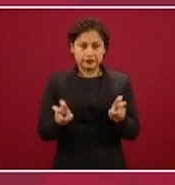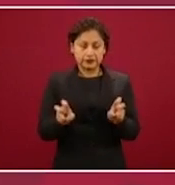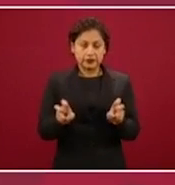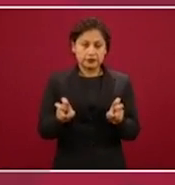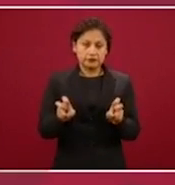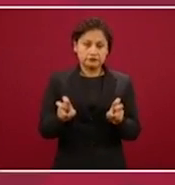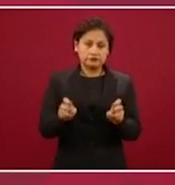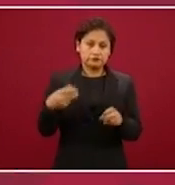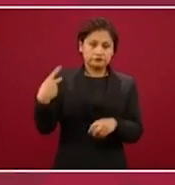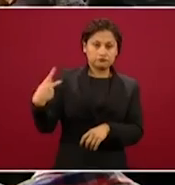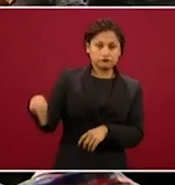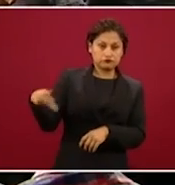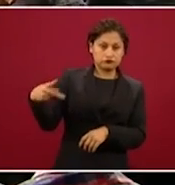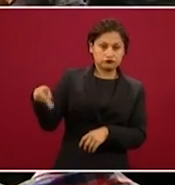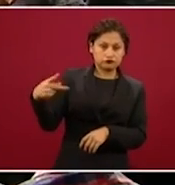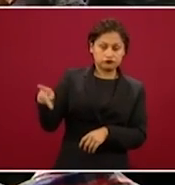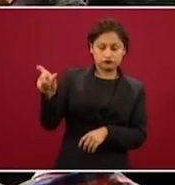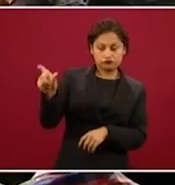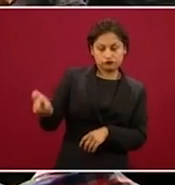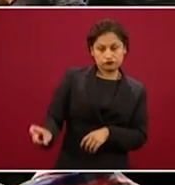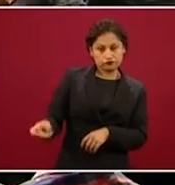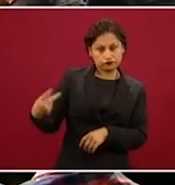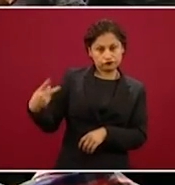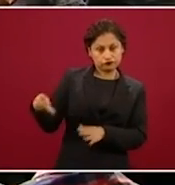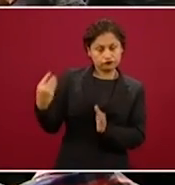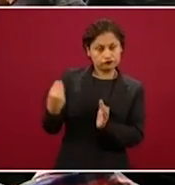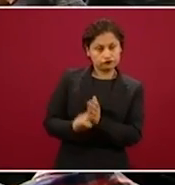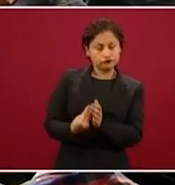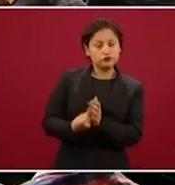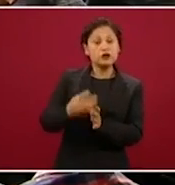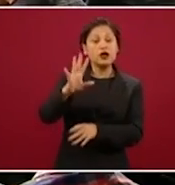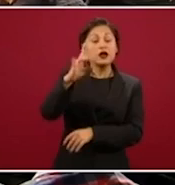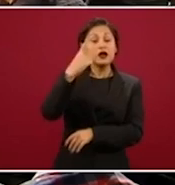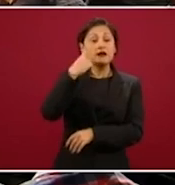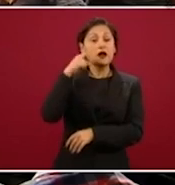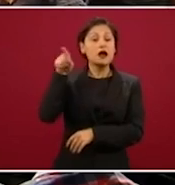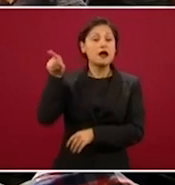Él es un abogado que